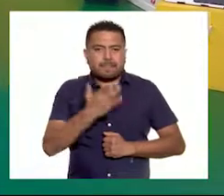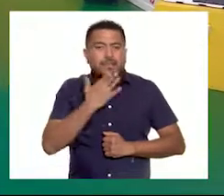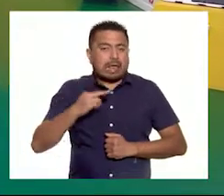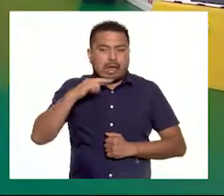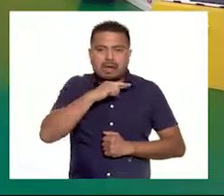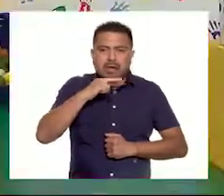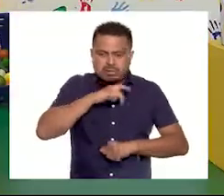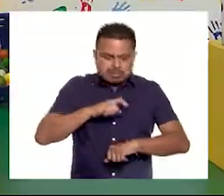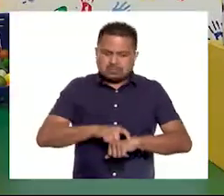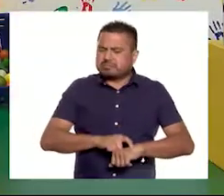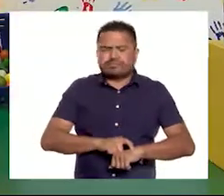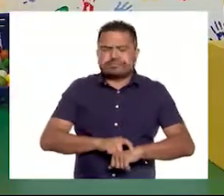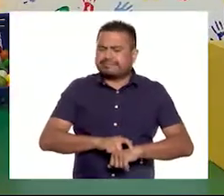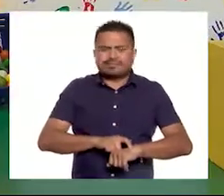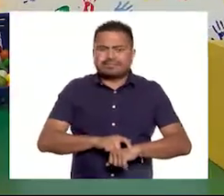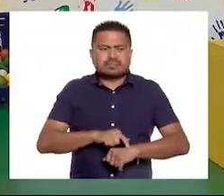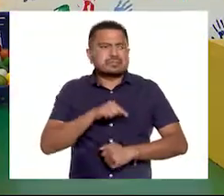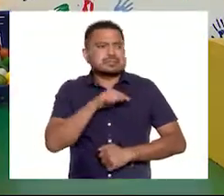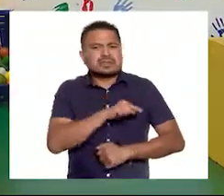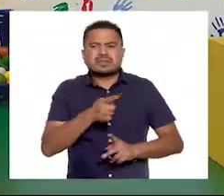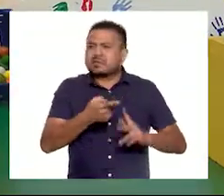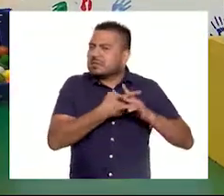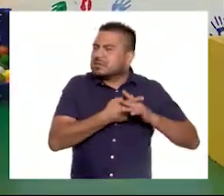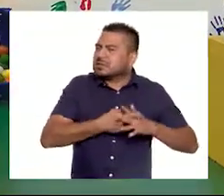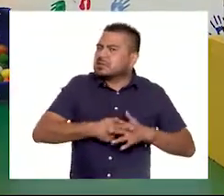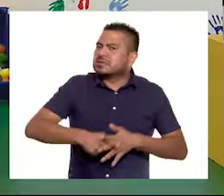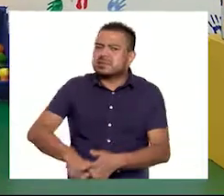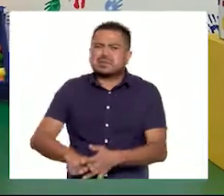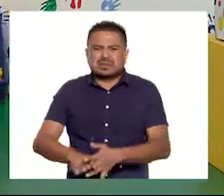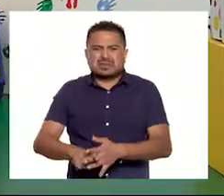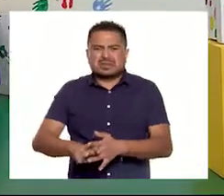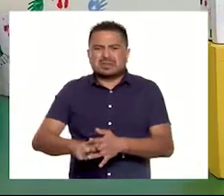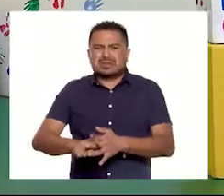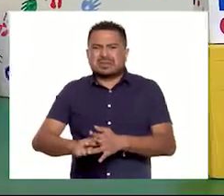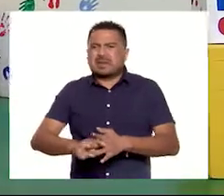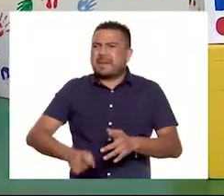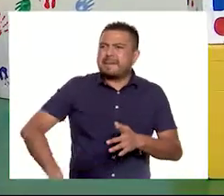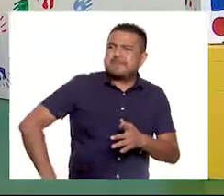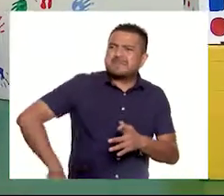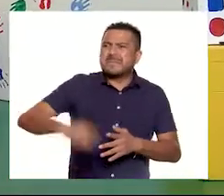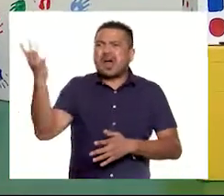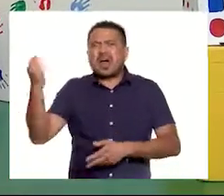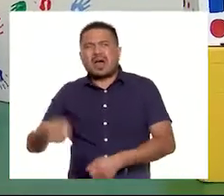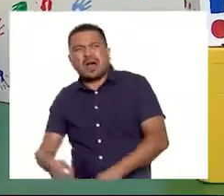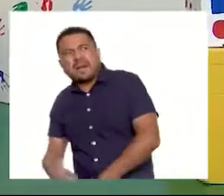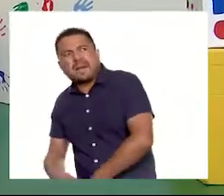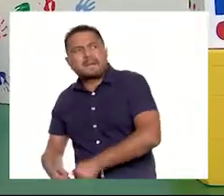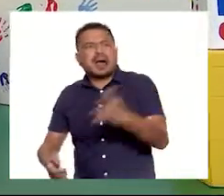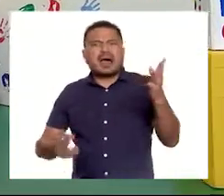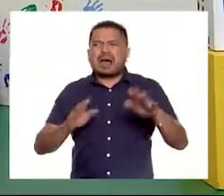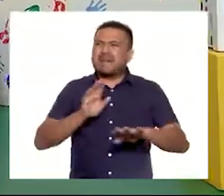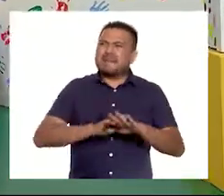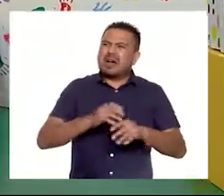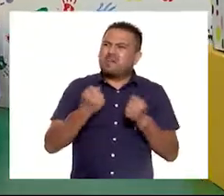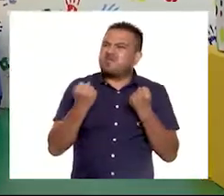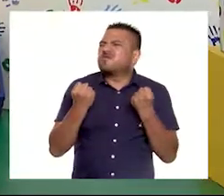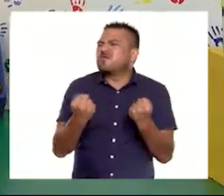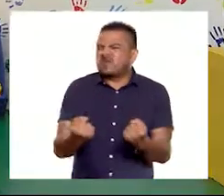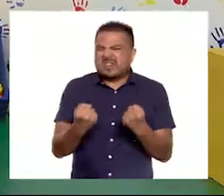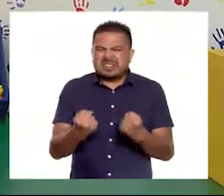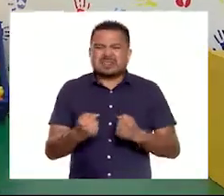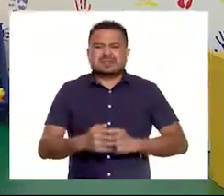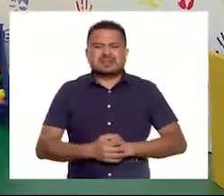prisa. Sebastián empezó a lanzar los granos con muchísima fuerza.